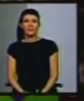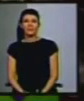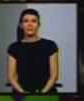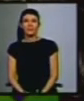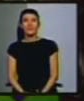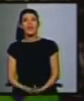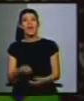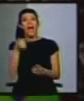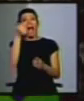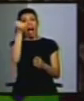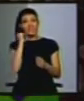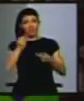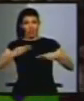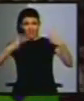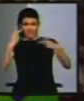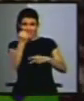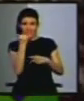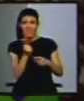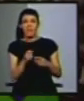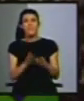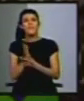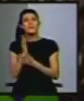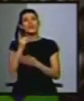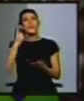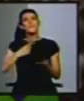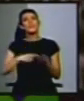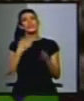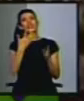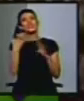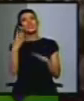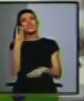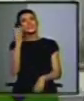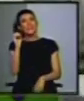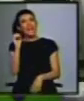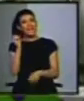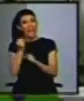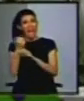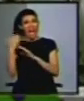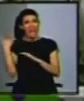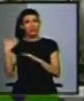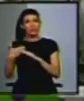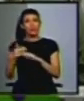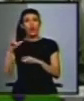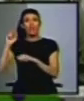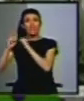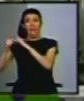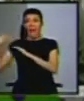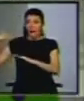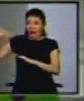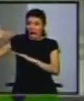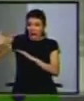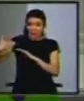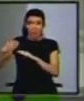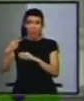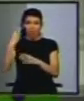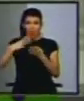El casino de Viña del Mar funciona desde 1930. 80 años después, es decir, en 2010,